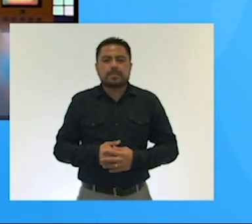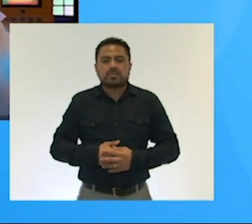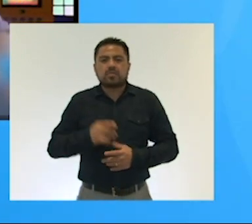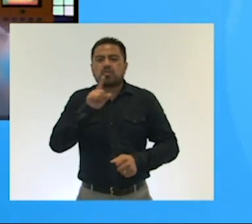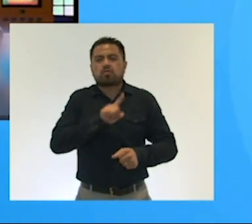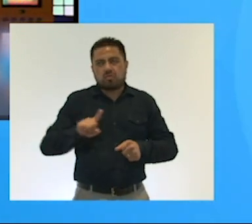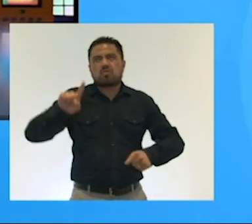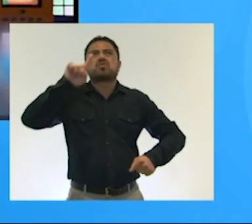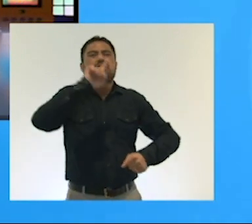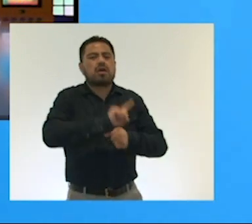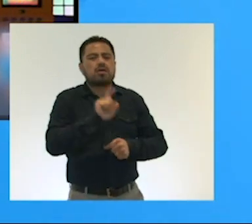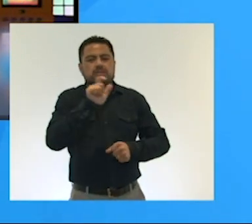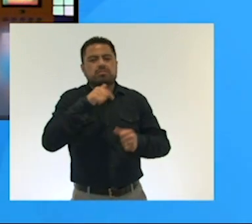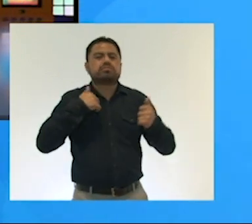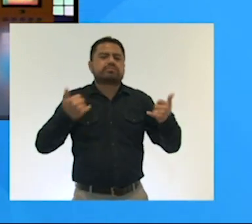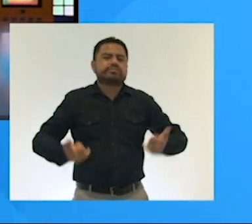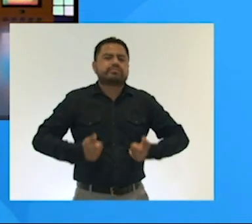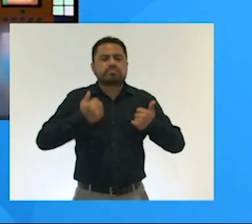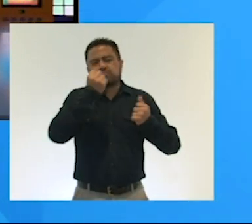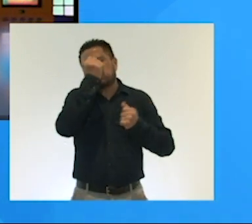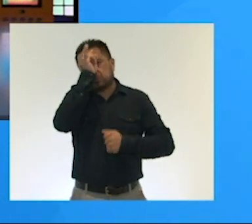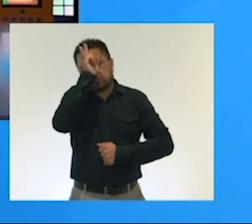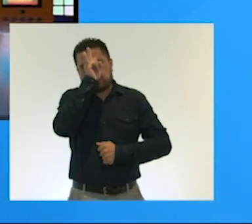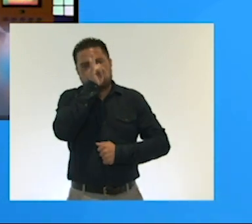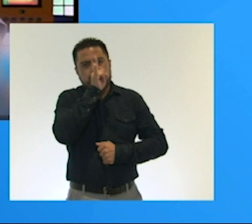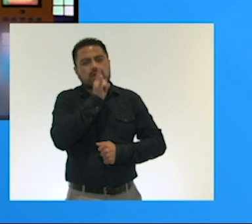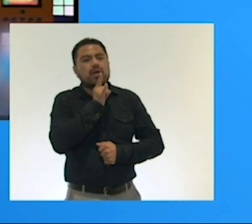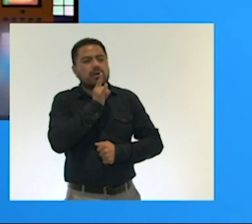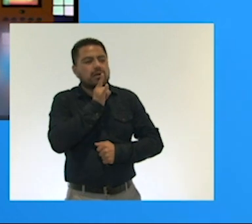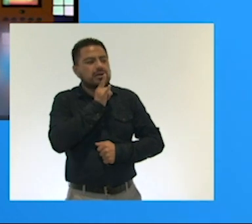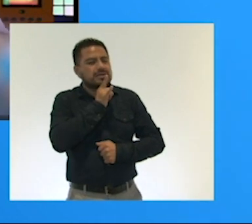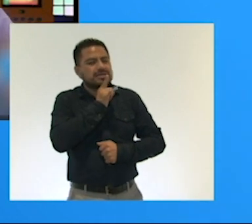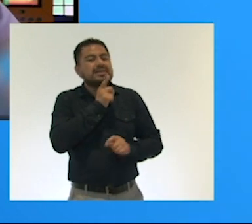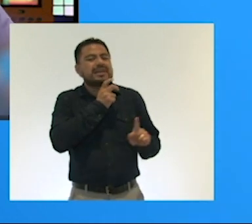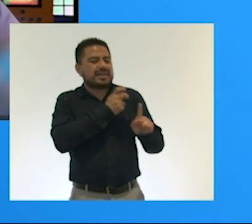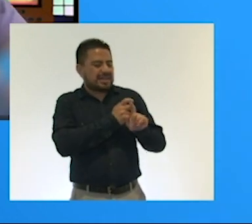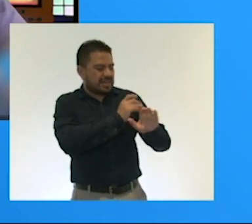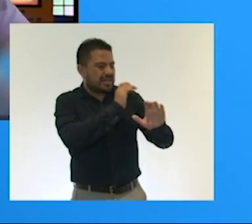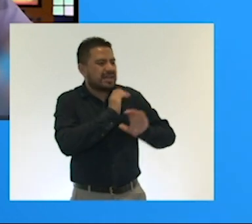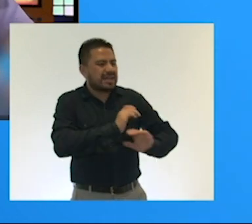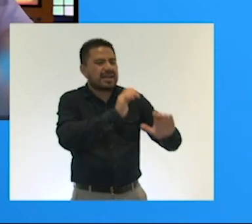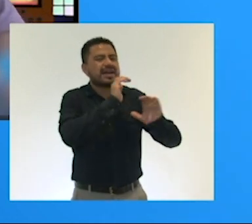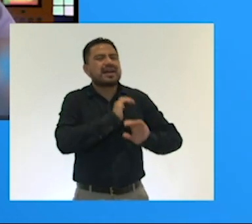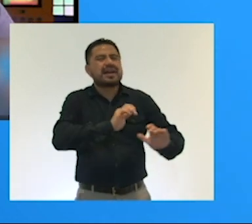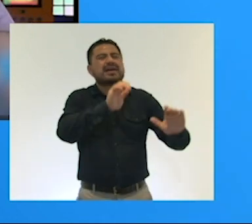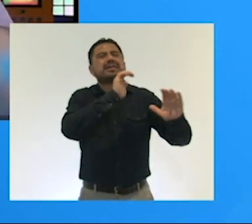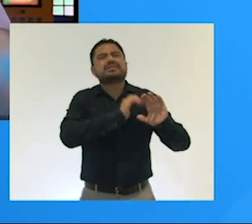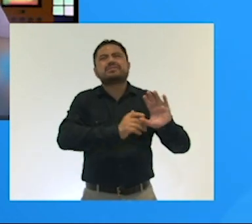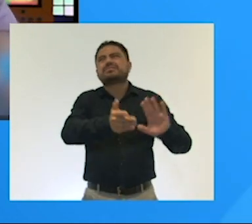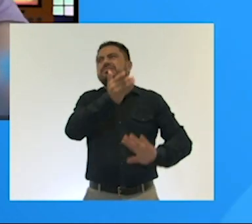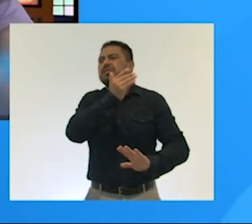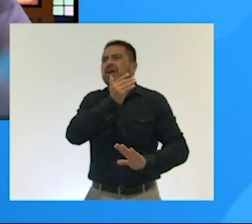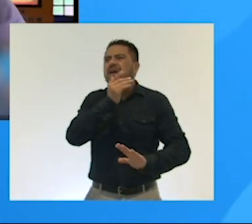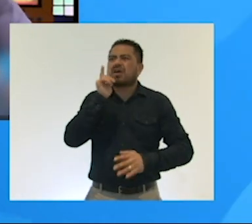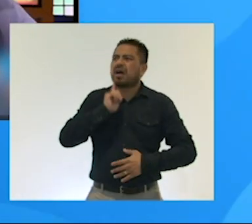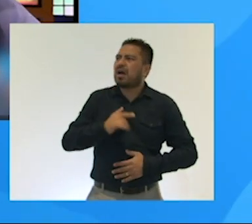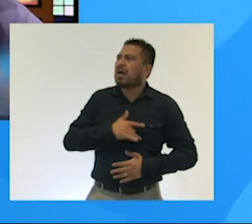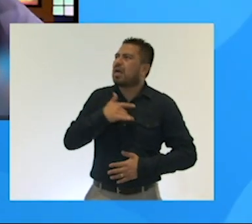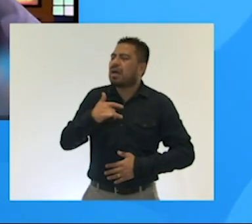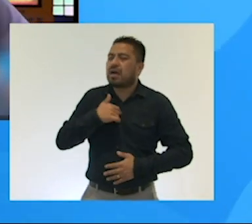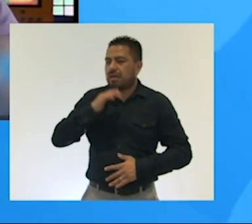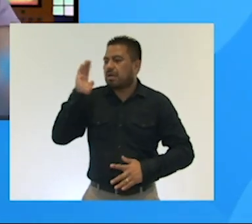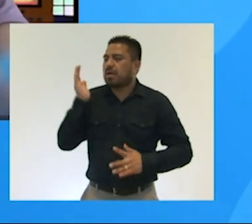día, cuando era joven y bello... Le llevé serenata a la chica que me gustaba. Ah. Pero perdí la voz a media